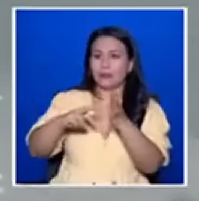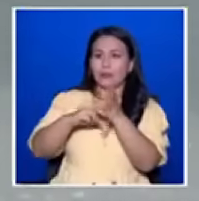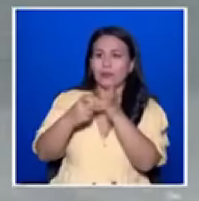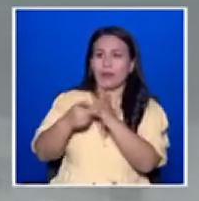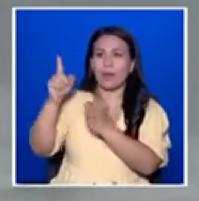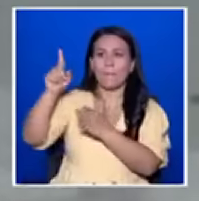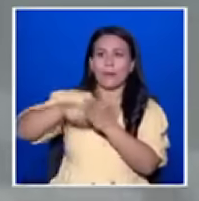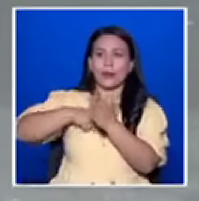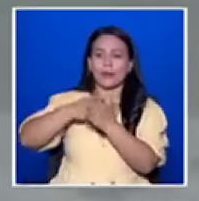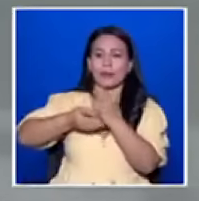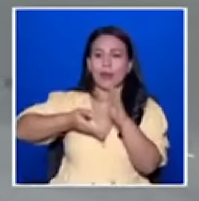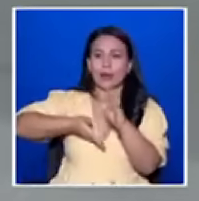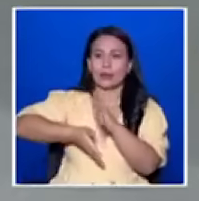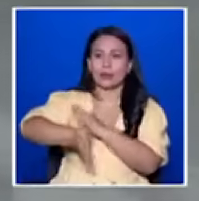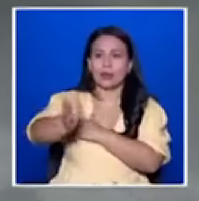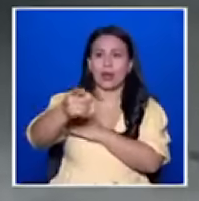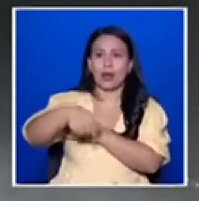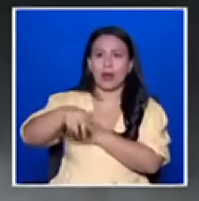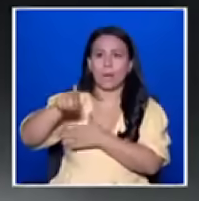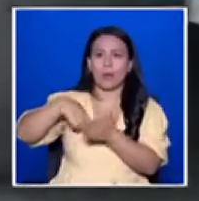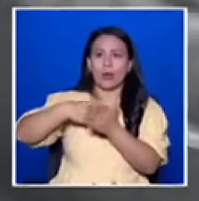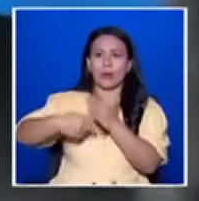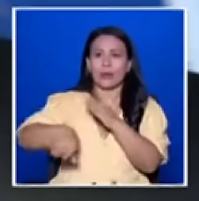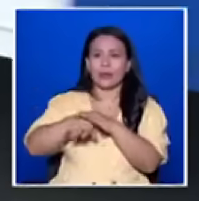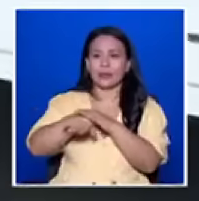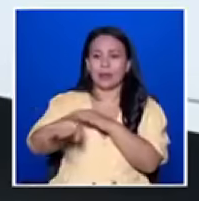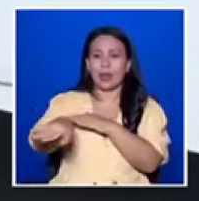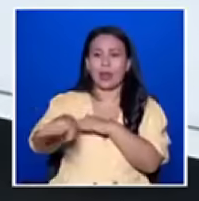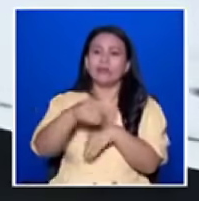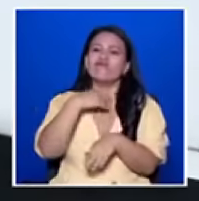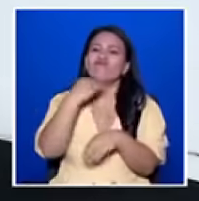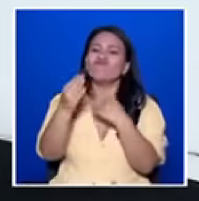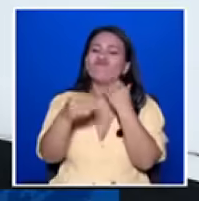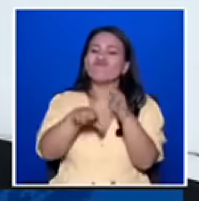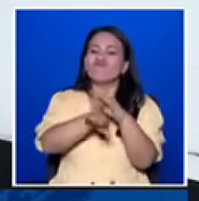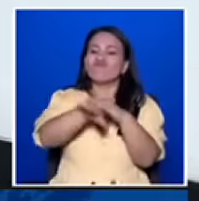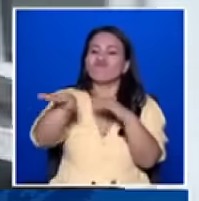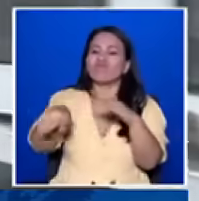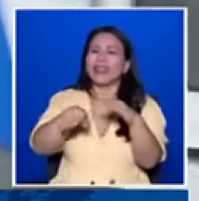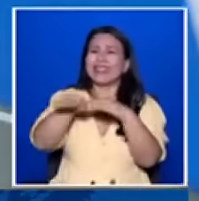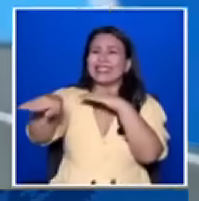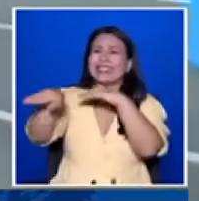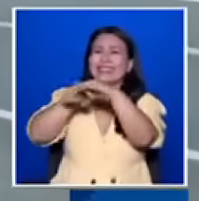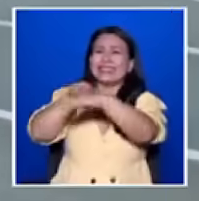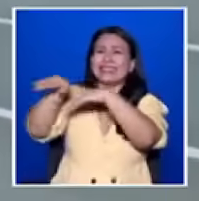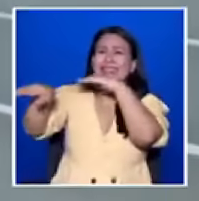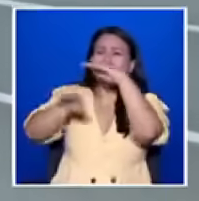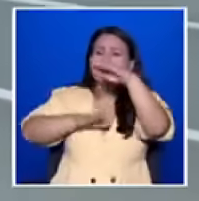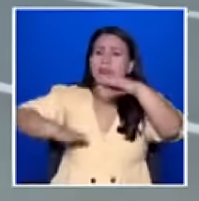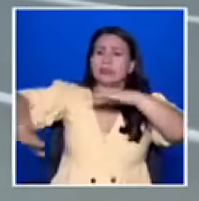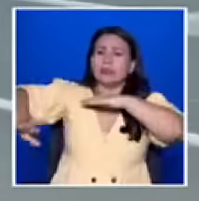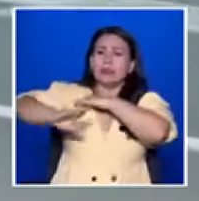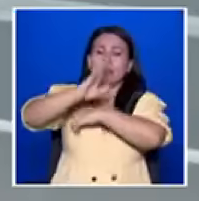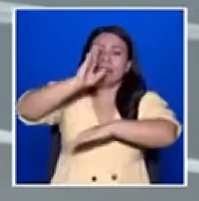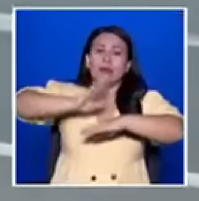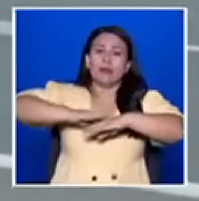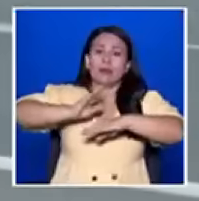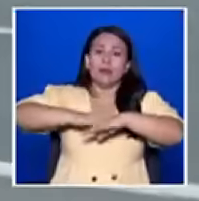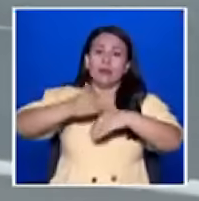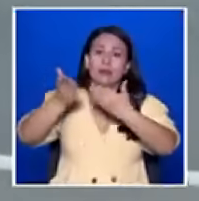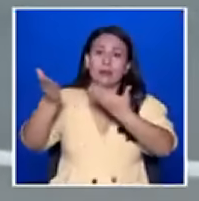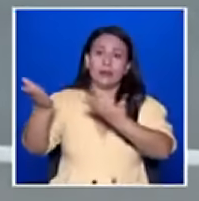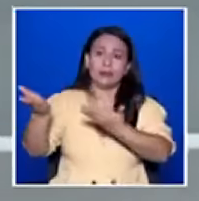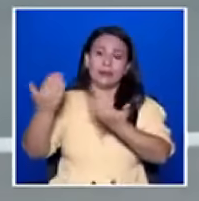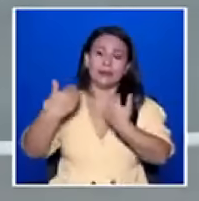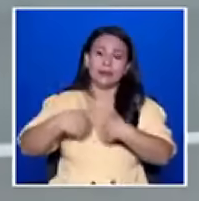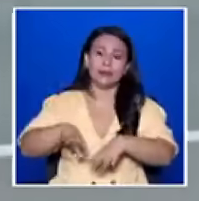que ellos no pueden circular de este lado. Y entonces se hace un embotellamiento. ¿Cuáles son las causas? Bueno, lo